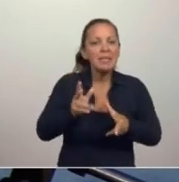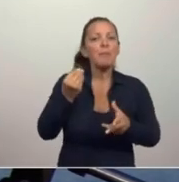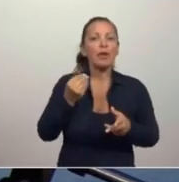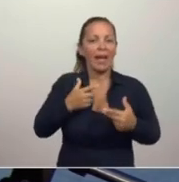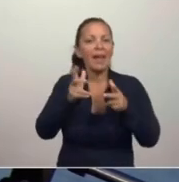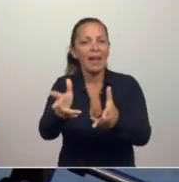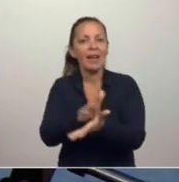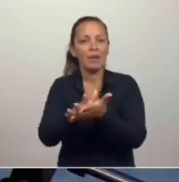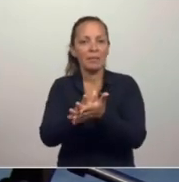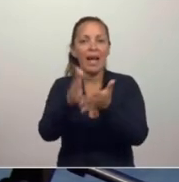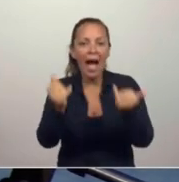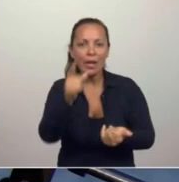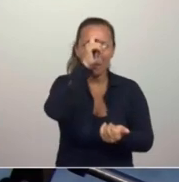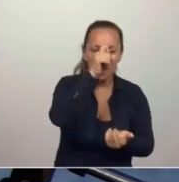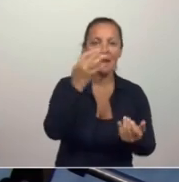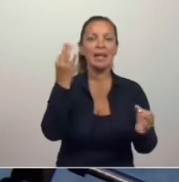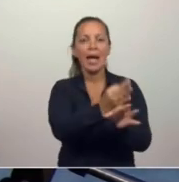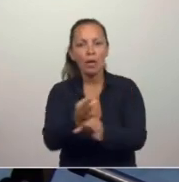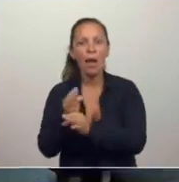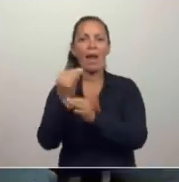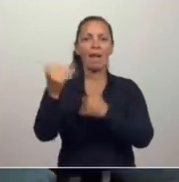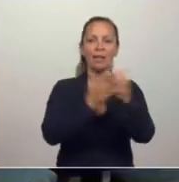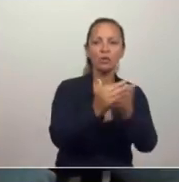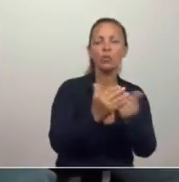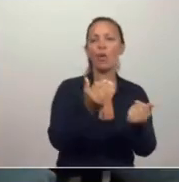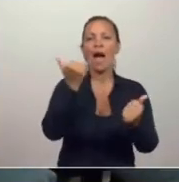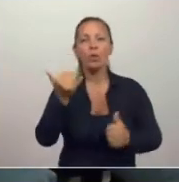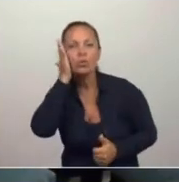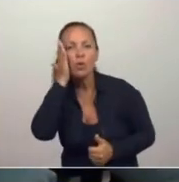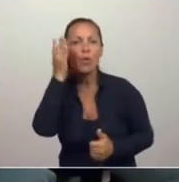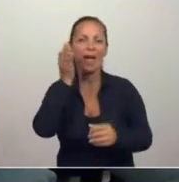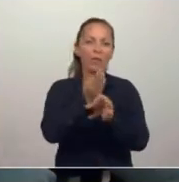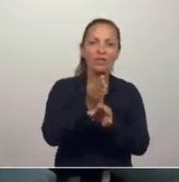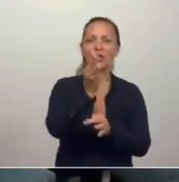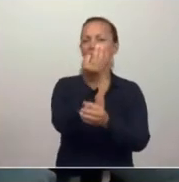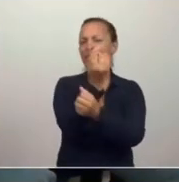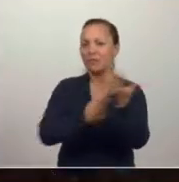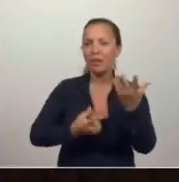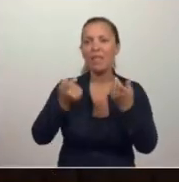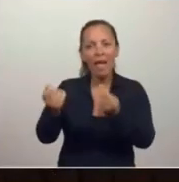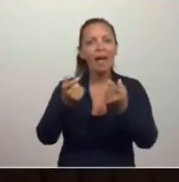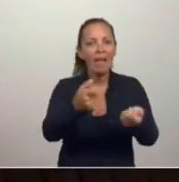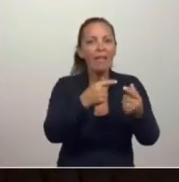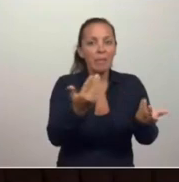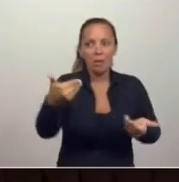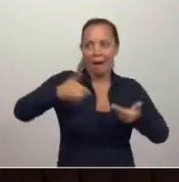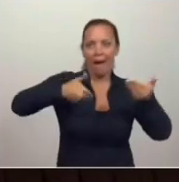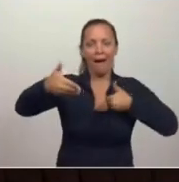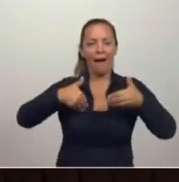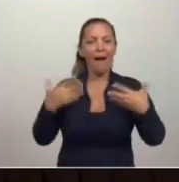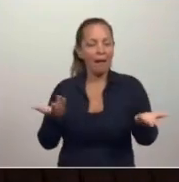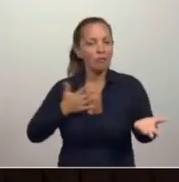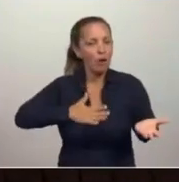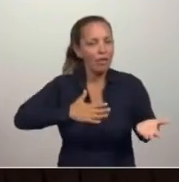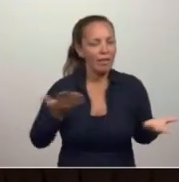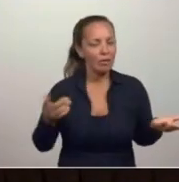y rutas allí escuelas hay hospitales hay infraestructura hay cultura y educación y por eso muy contento de